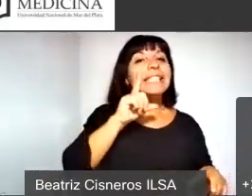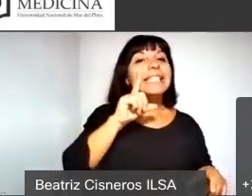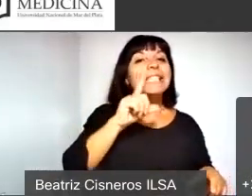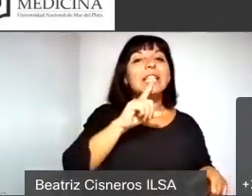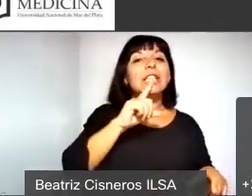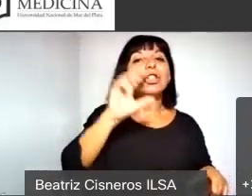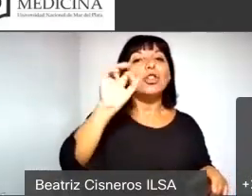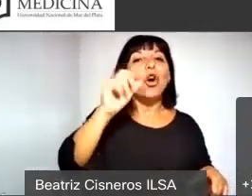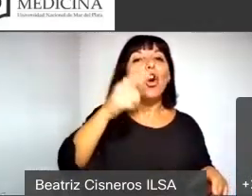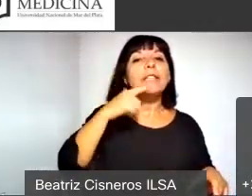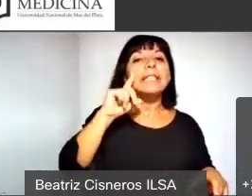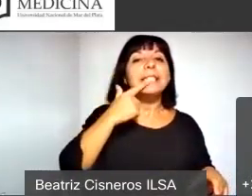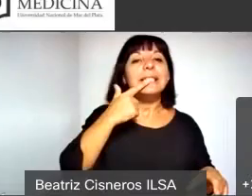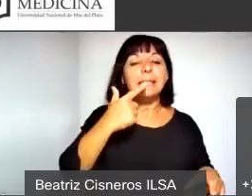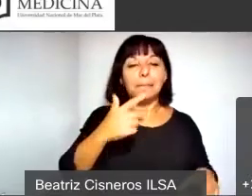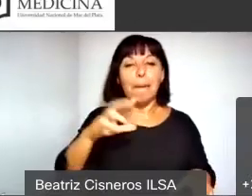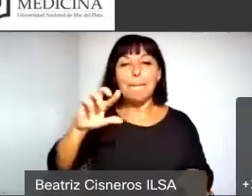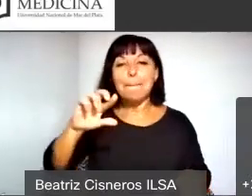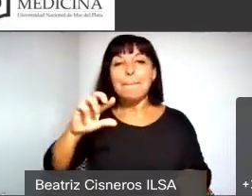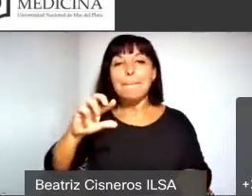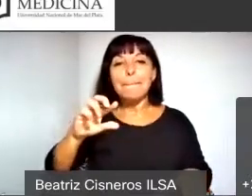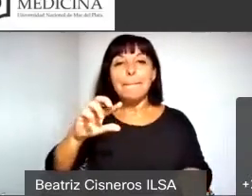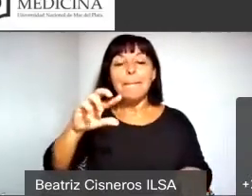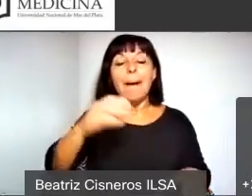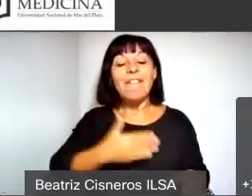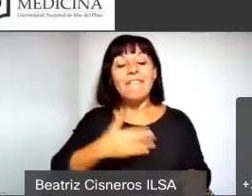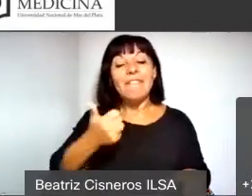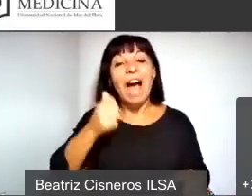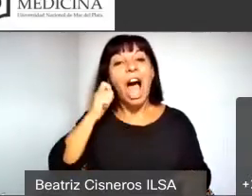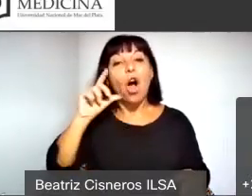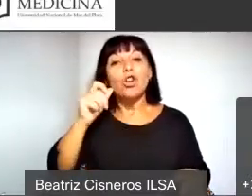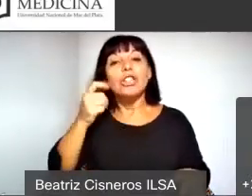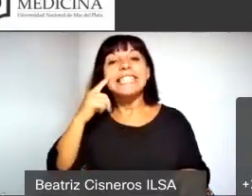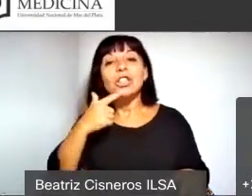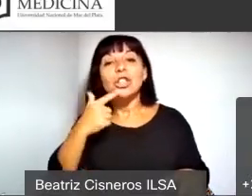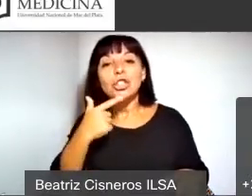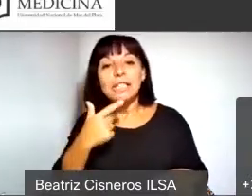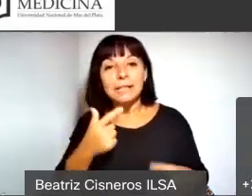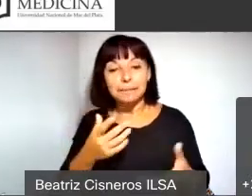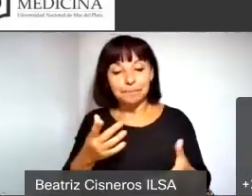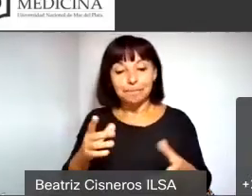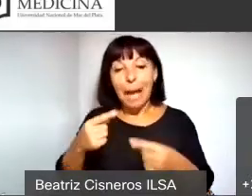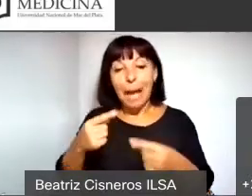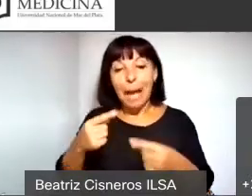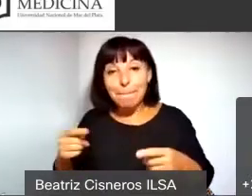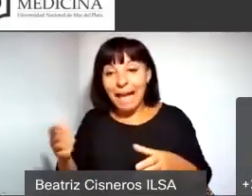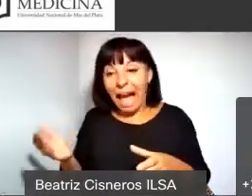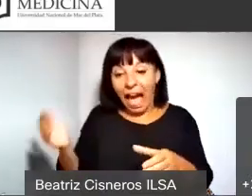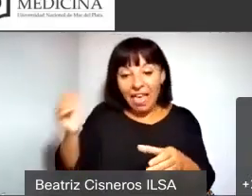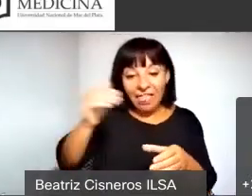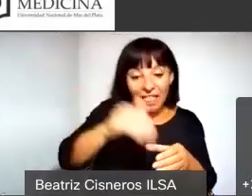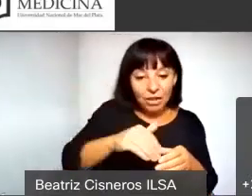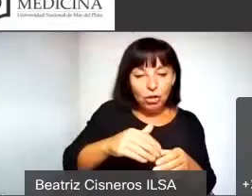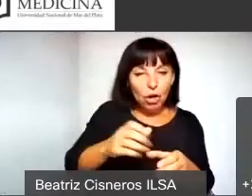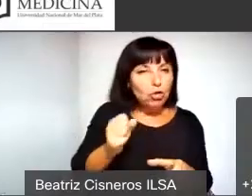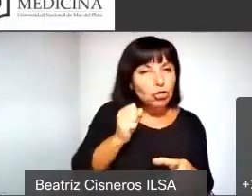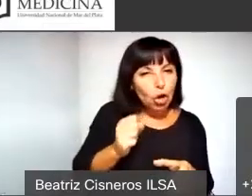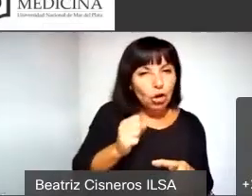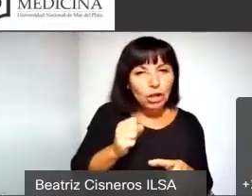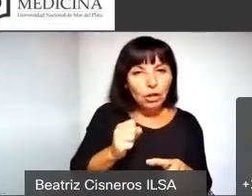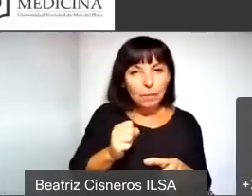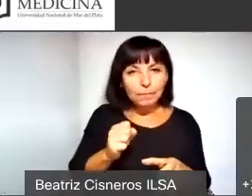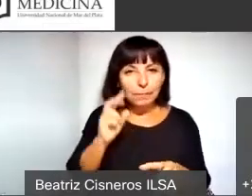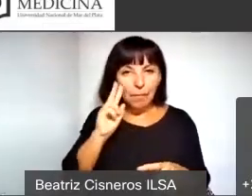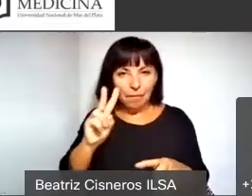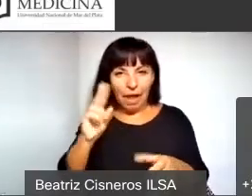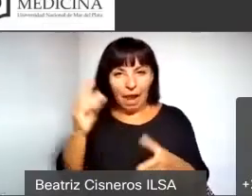pinocitosis. La fagocitosis es la incorporación de material foráneo sólido, como se observa en esta